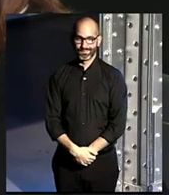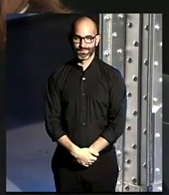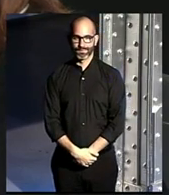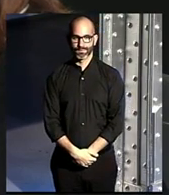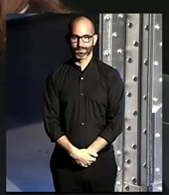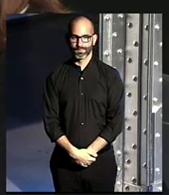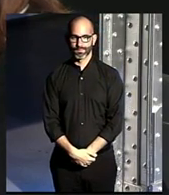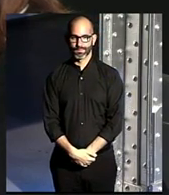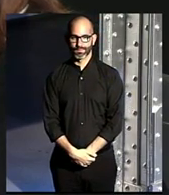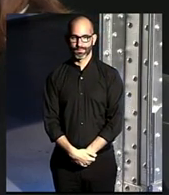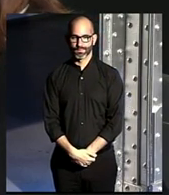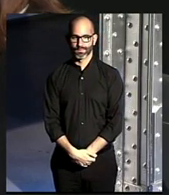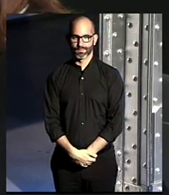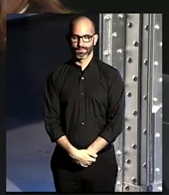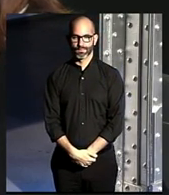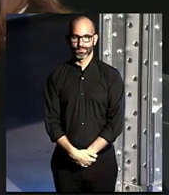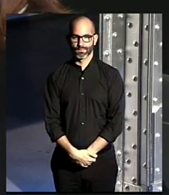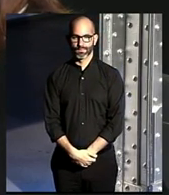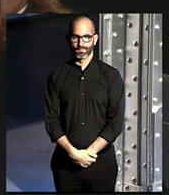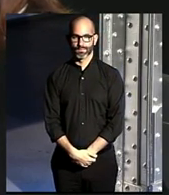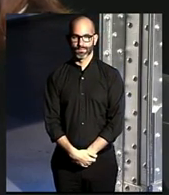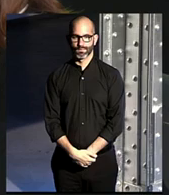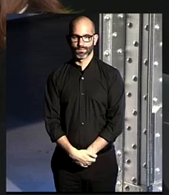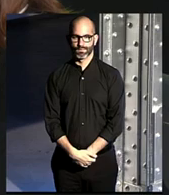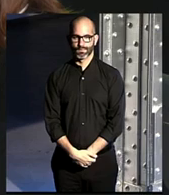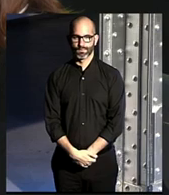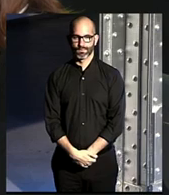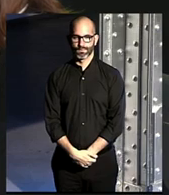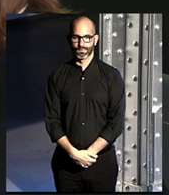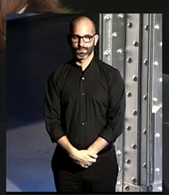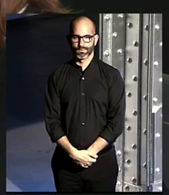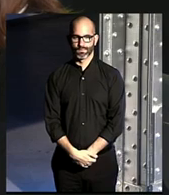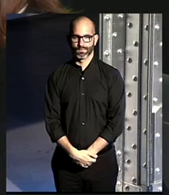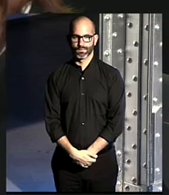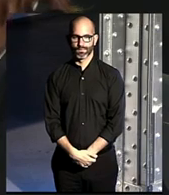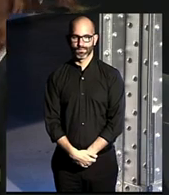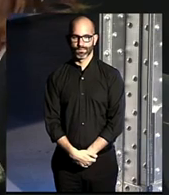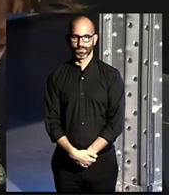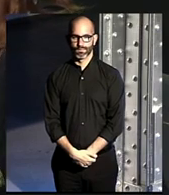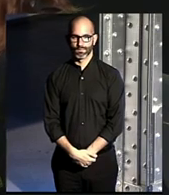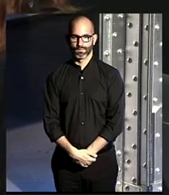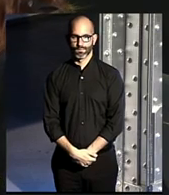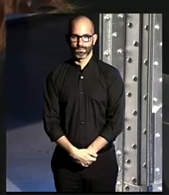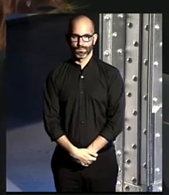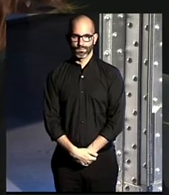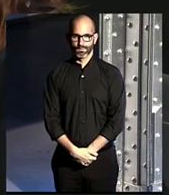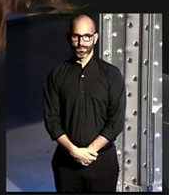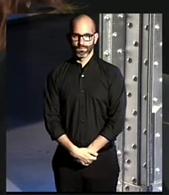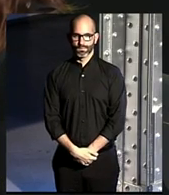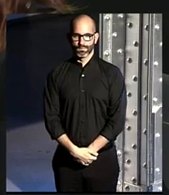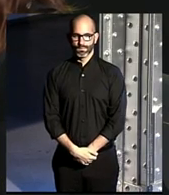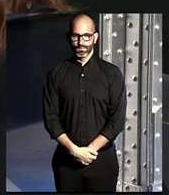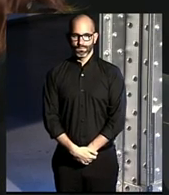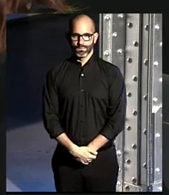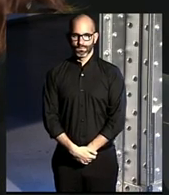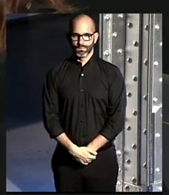the outline on which he based the Outline of History was stolen from a Canadian feminist